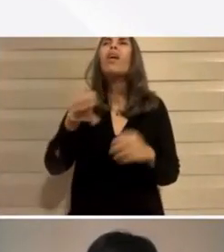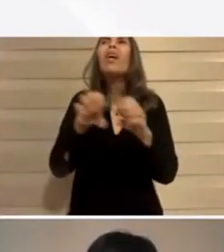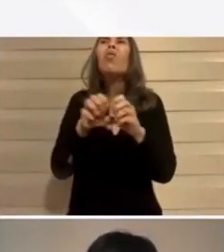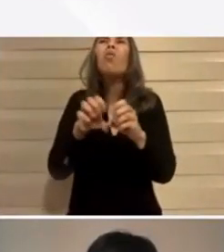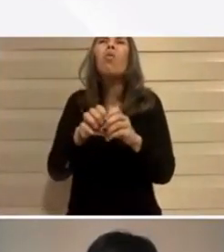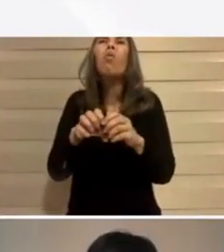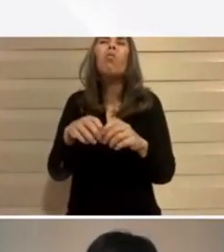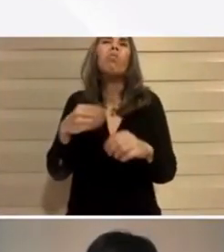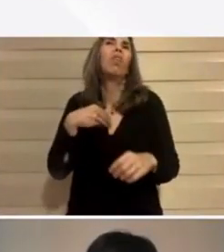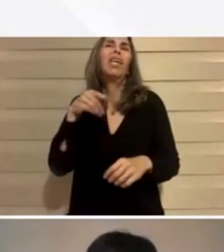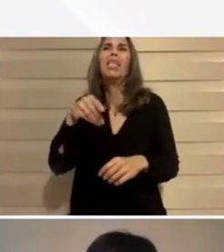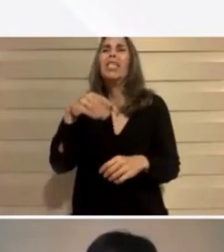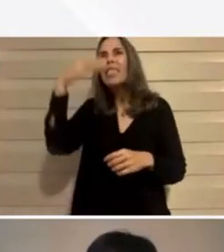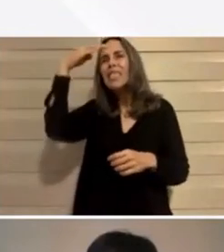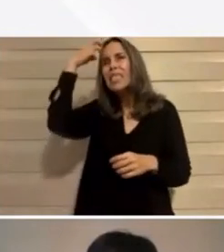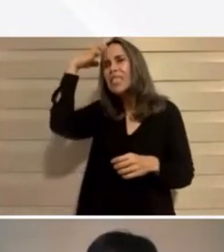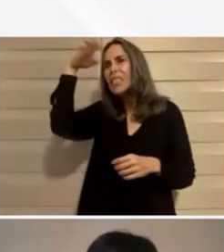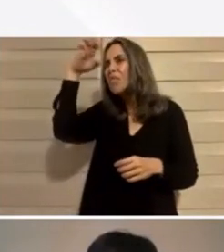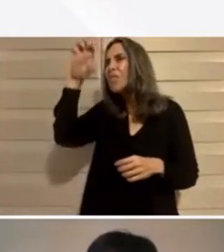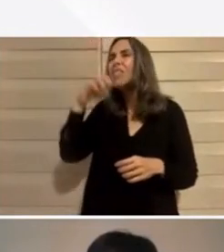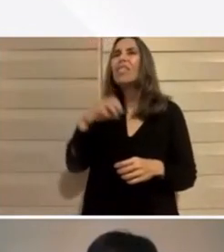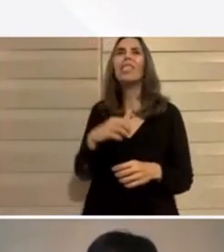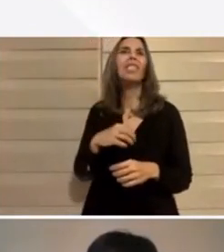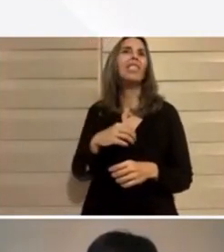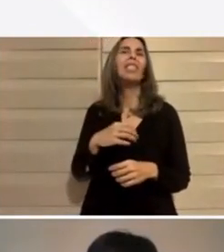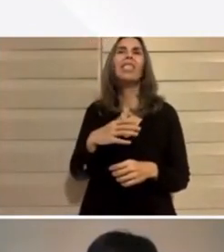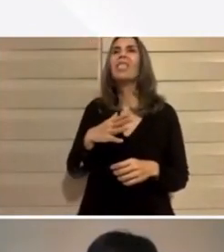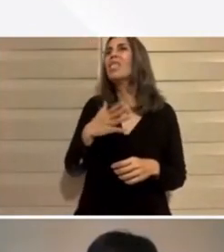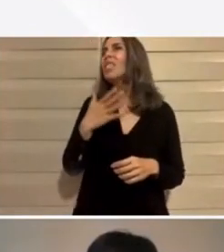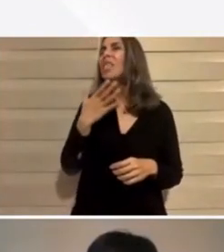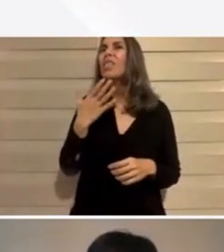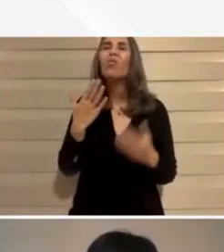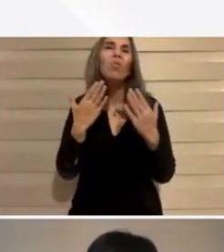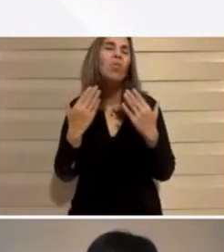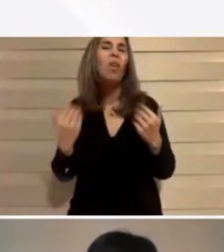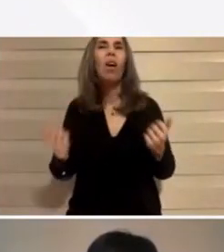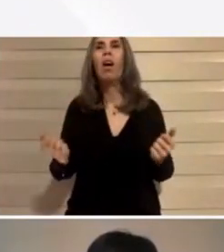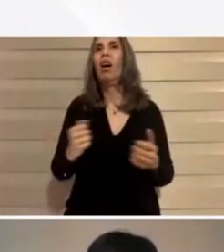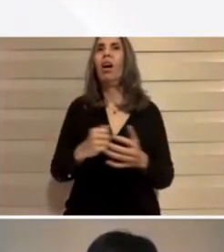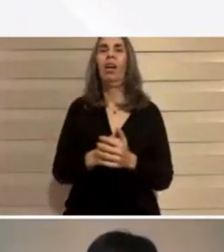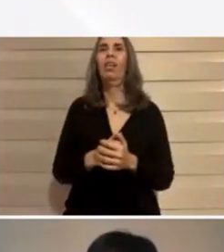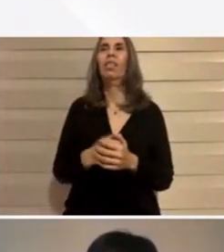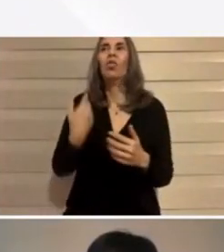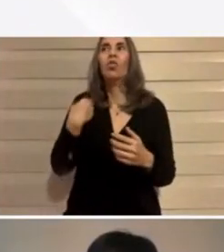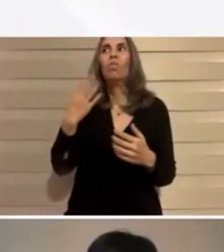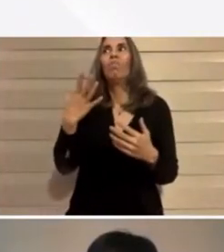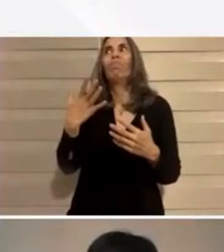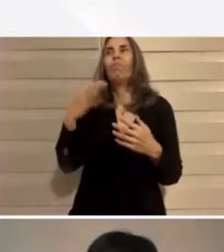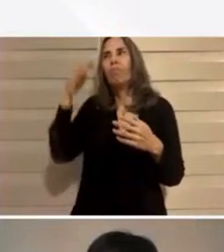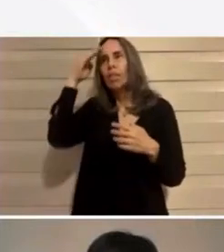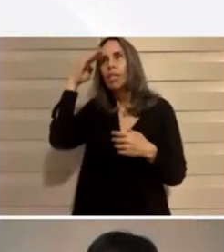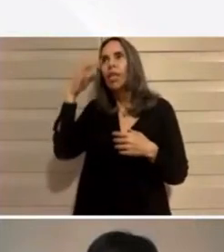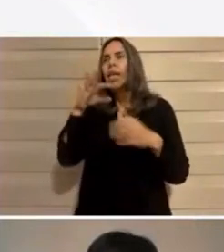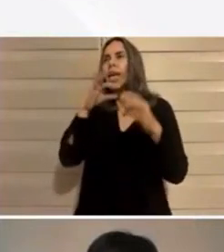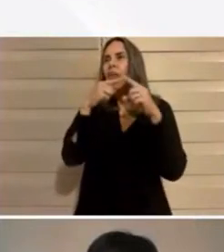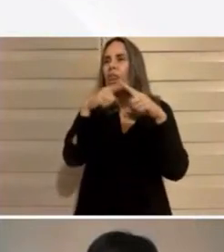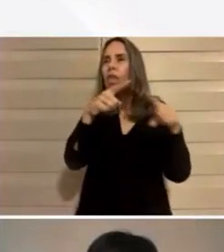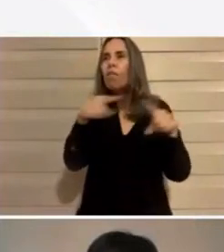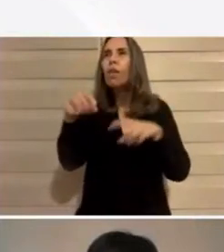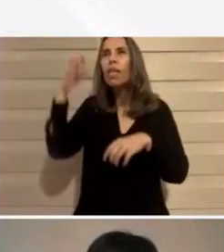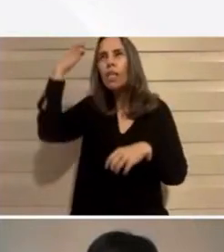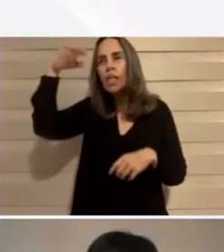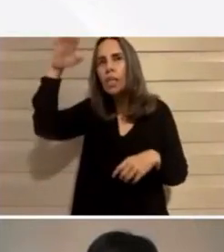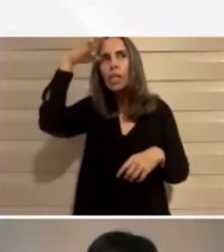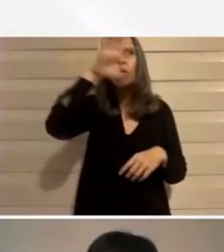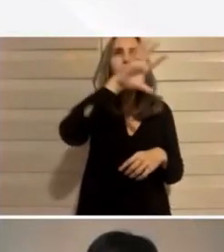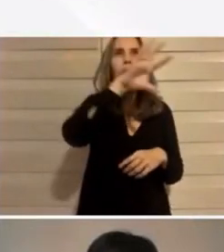experiencia? Tomé algunos ejemplos de otras cosas que yo había hecho en mi vida. Por ejemplo, yo soy bióloga,